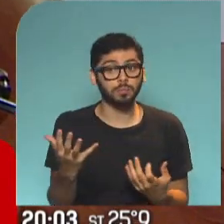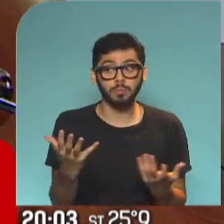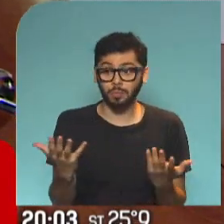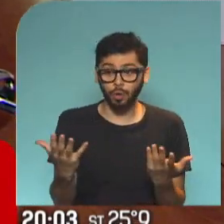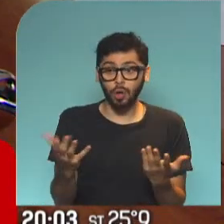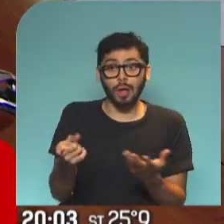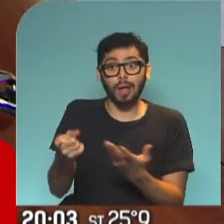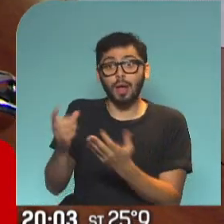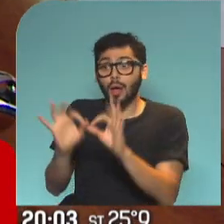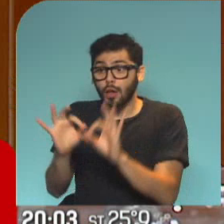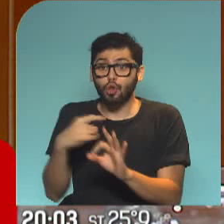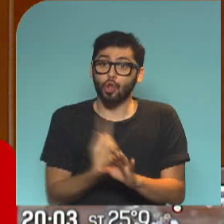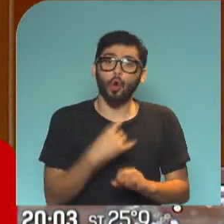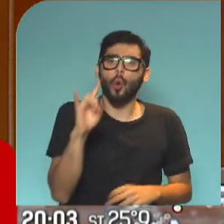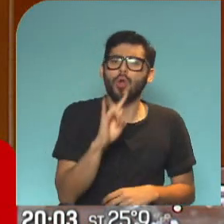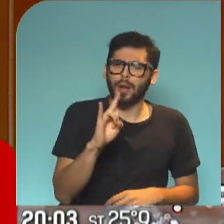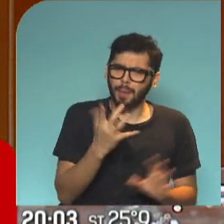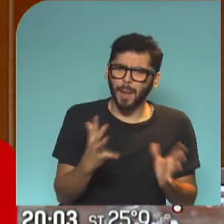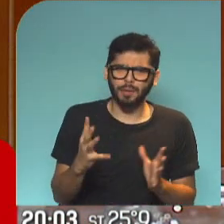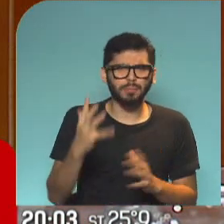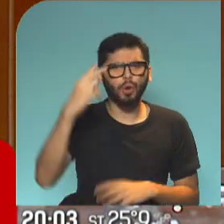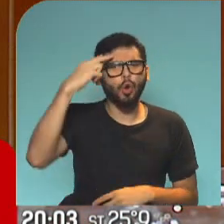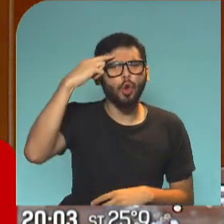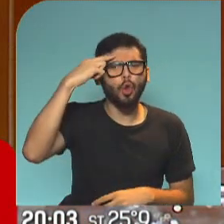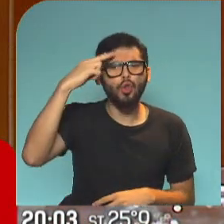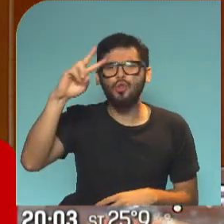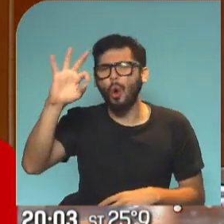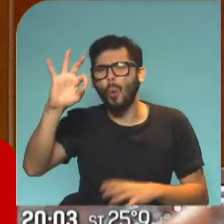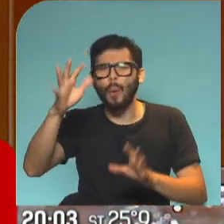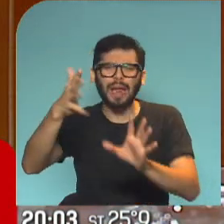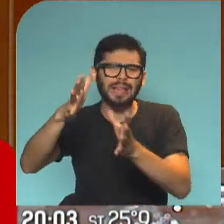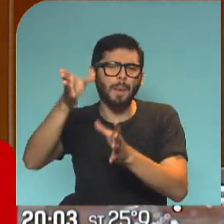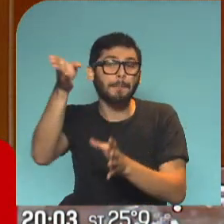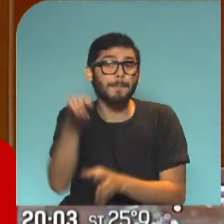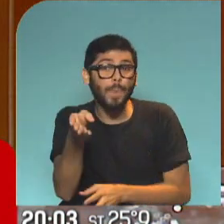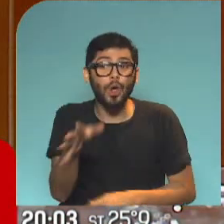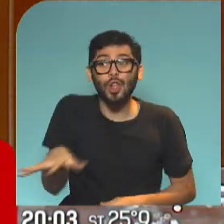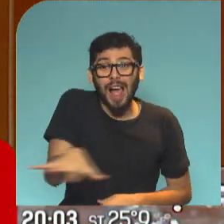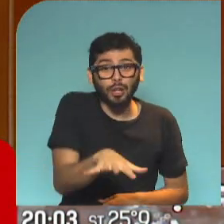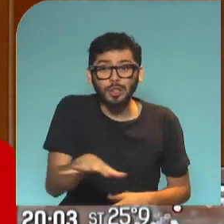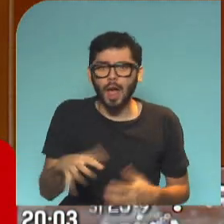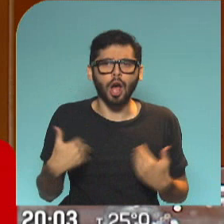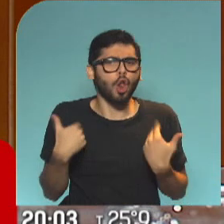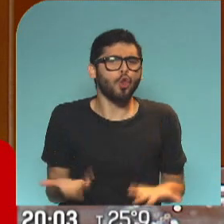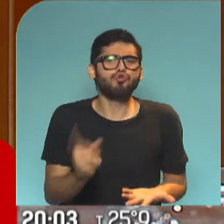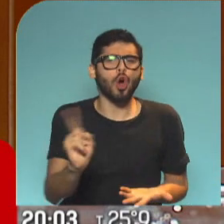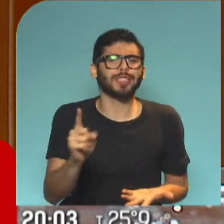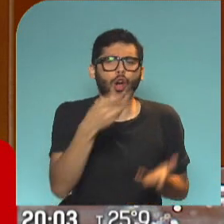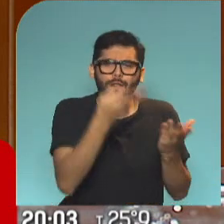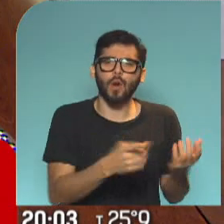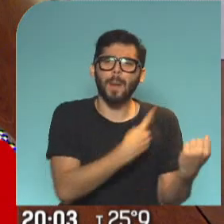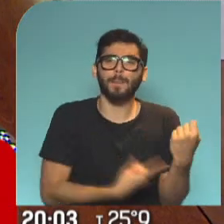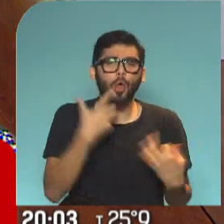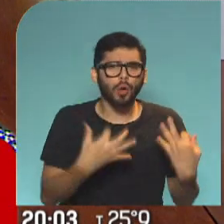entre las universidades de números 90 y algo por ciento de la sociedad disconforme con el funcionamiento del perjudicial